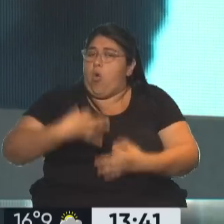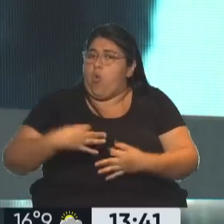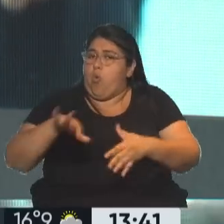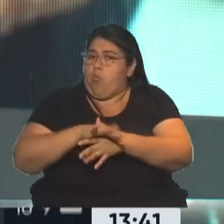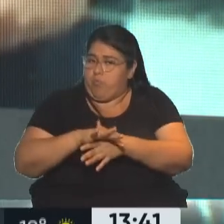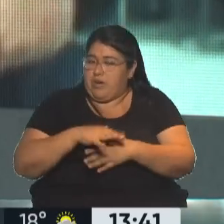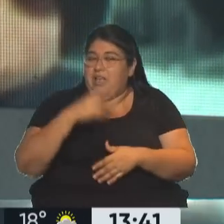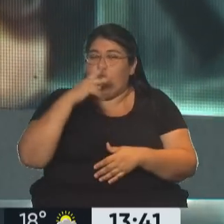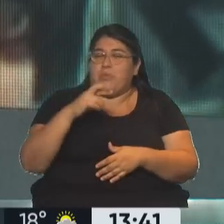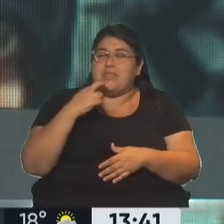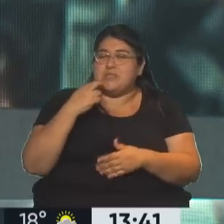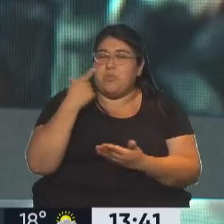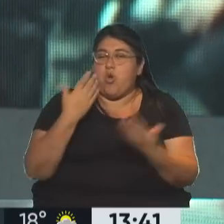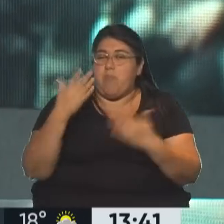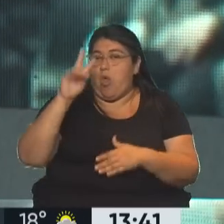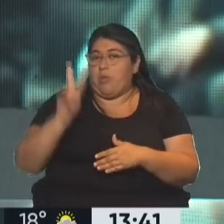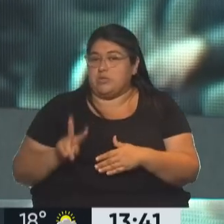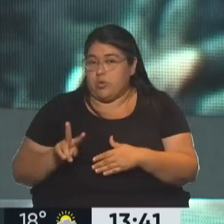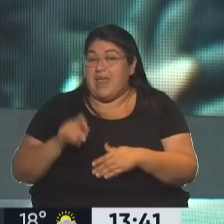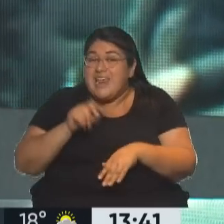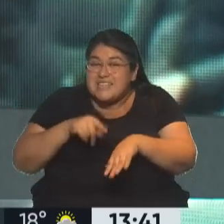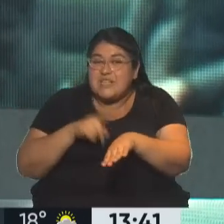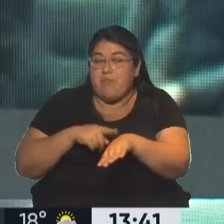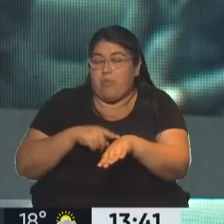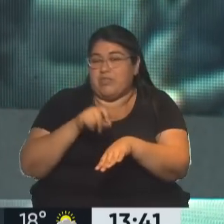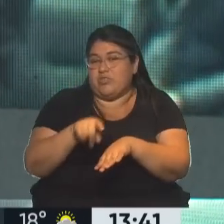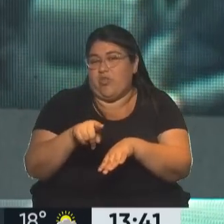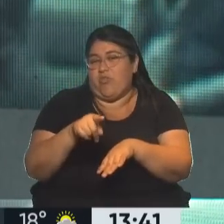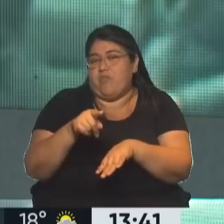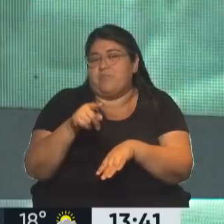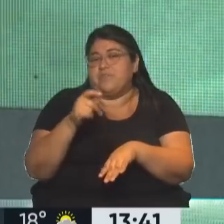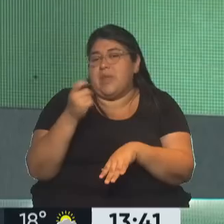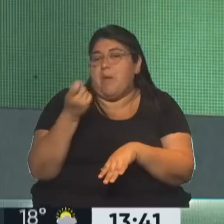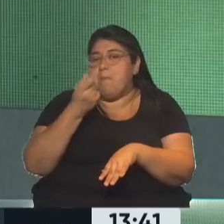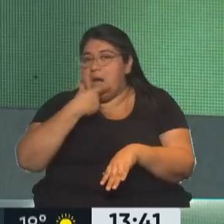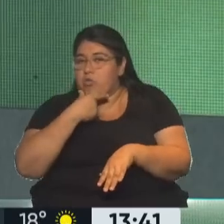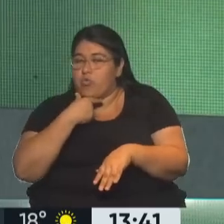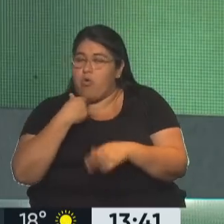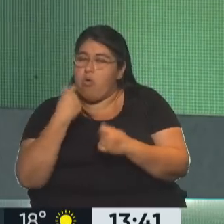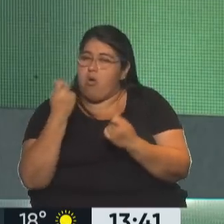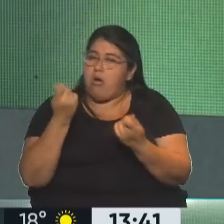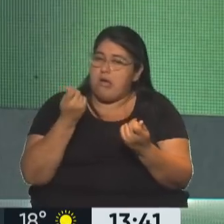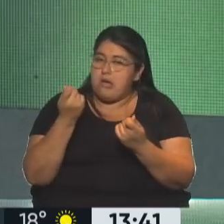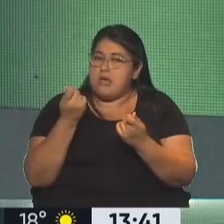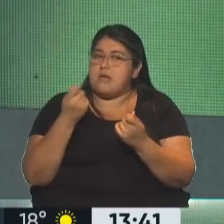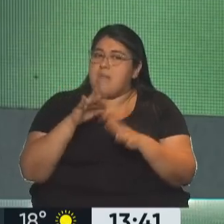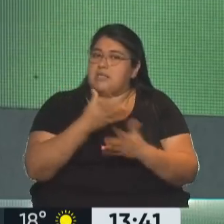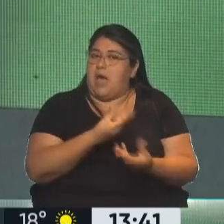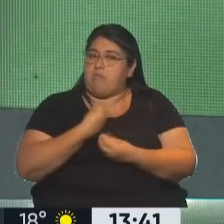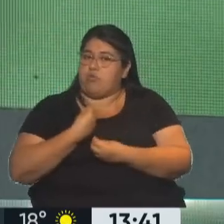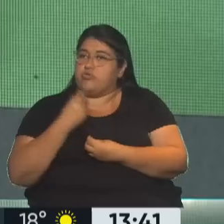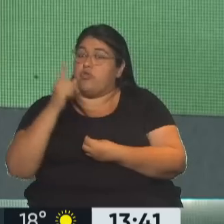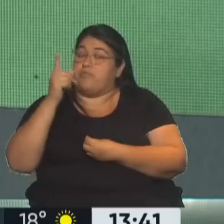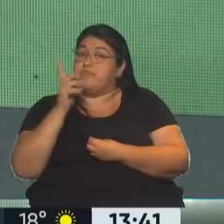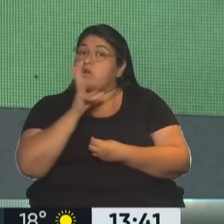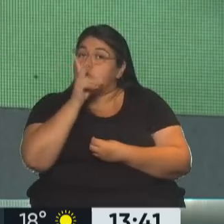2019, poníamos ahí de Venezuela, y bueno, fue el momento donde de alguna manera Maduro encontró mayor respaldo en Rusia